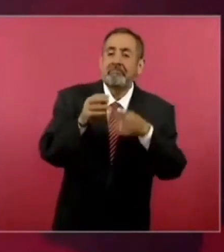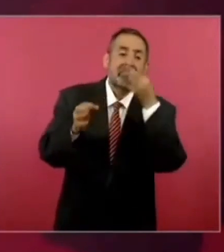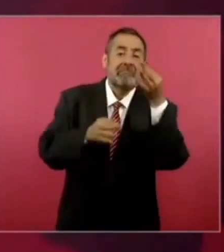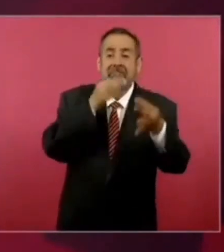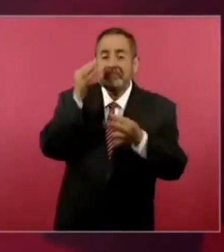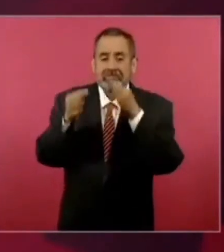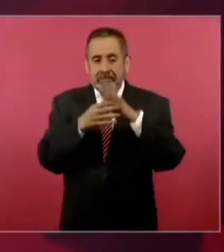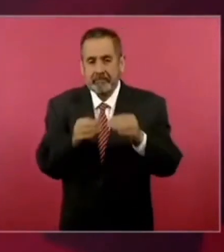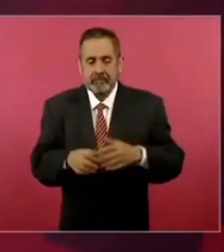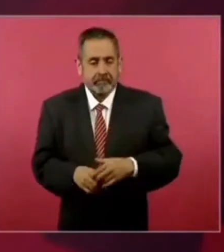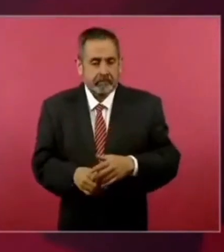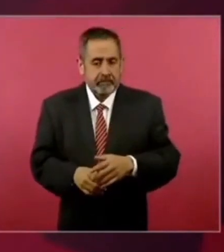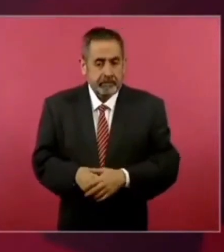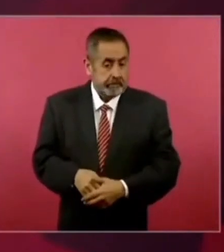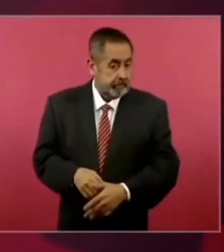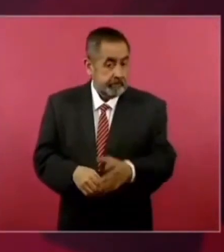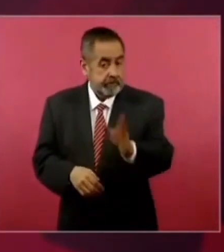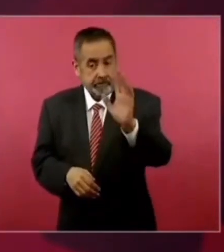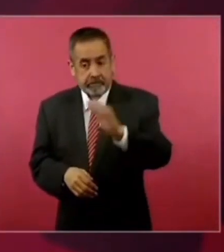No, y